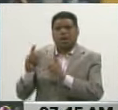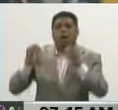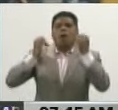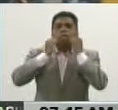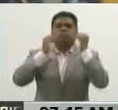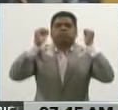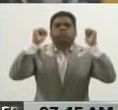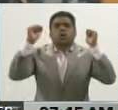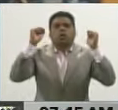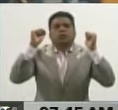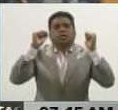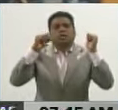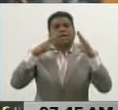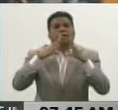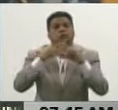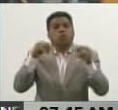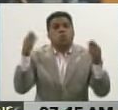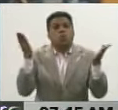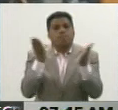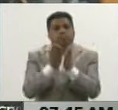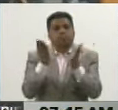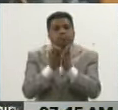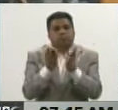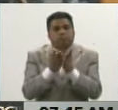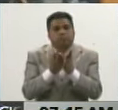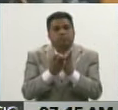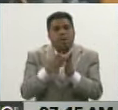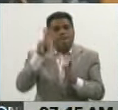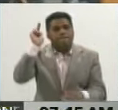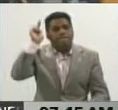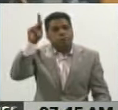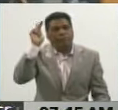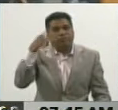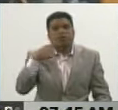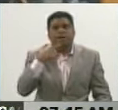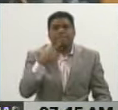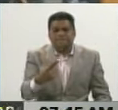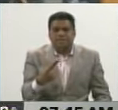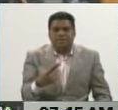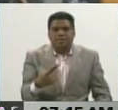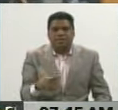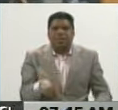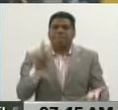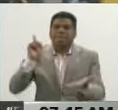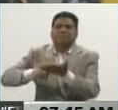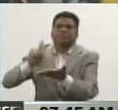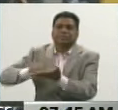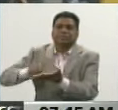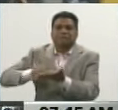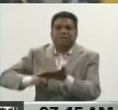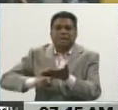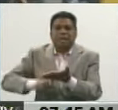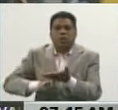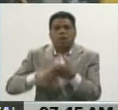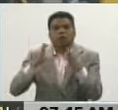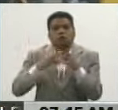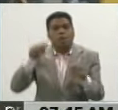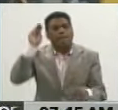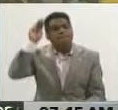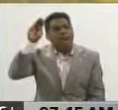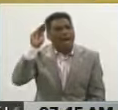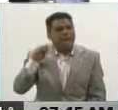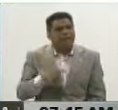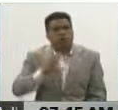parte de los docentes del estado Miranda, en donde piden al gobernador que dignifique la deuda con los maestros. También tenemos